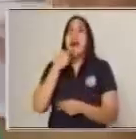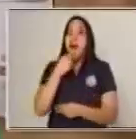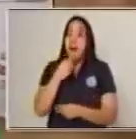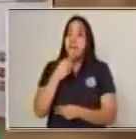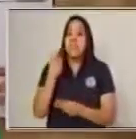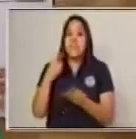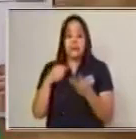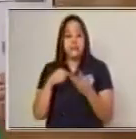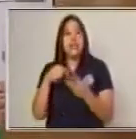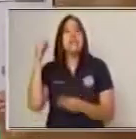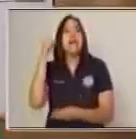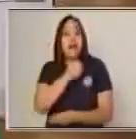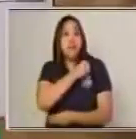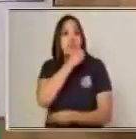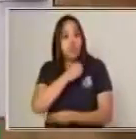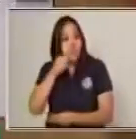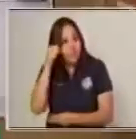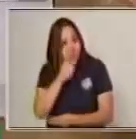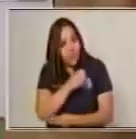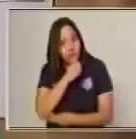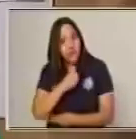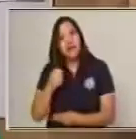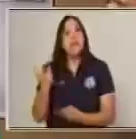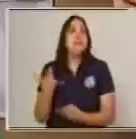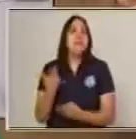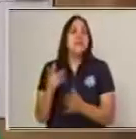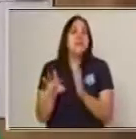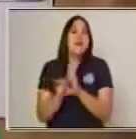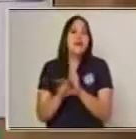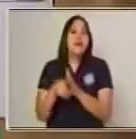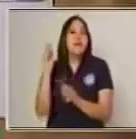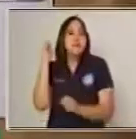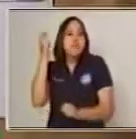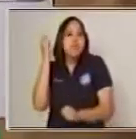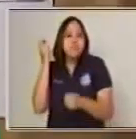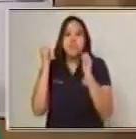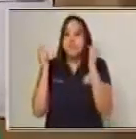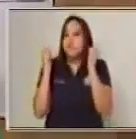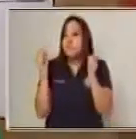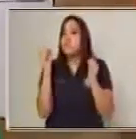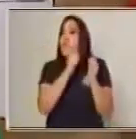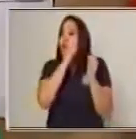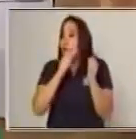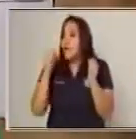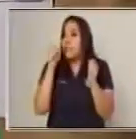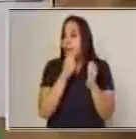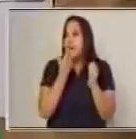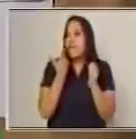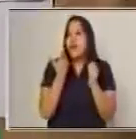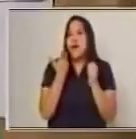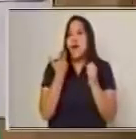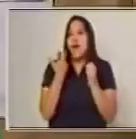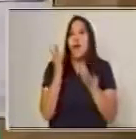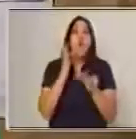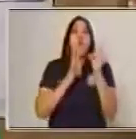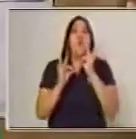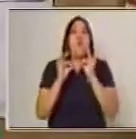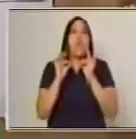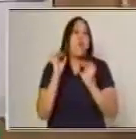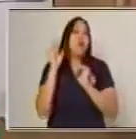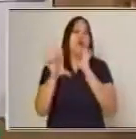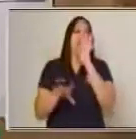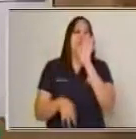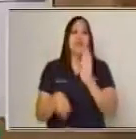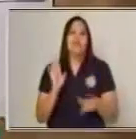que cantaba y que sonaba los chinchines mientras cantaba, o que a veces tamborileaba sus